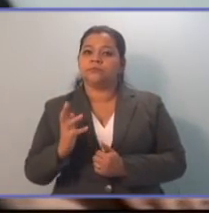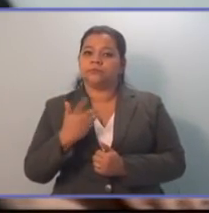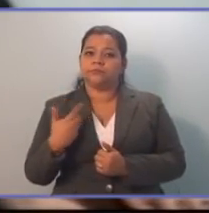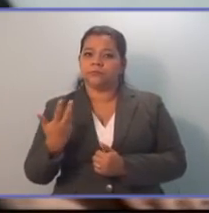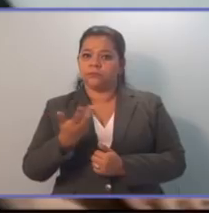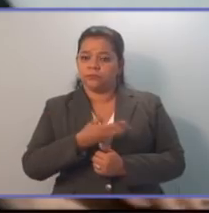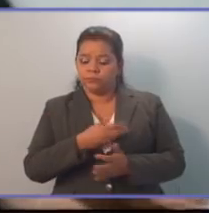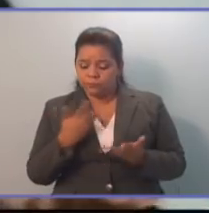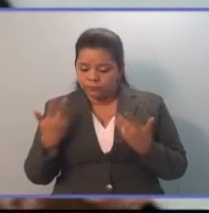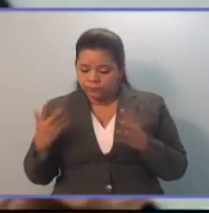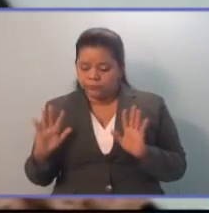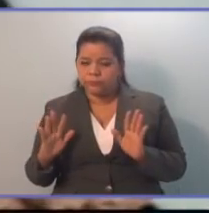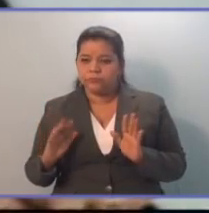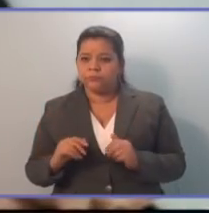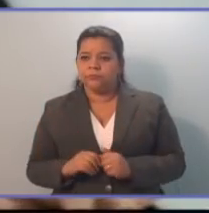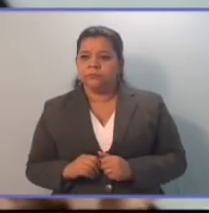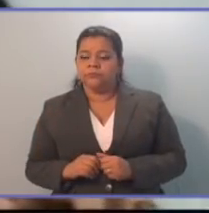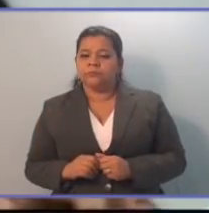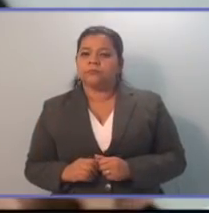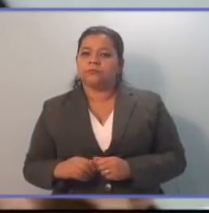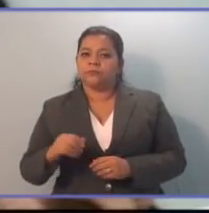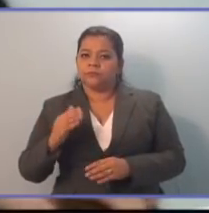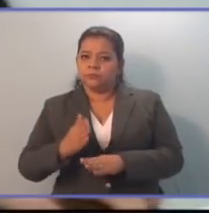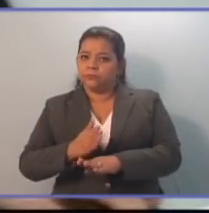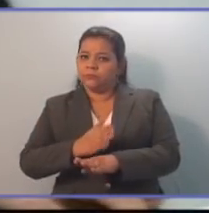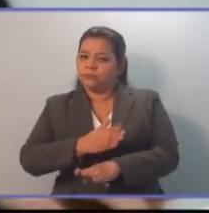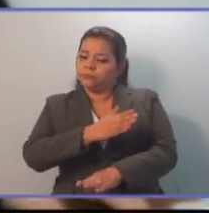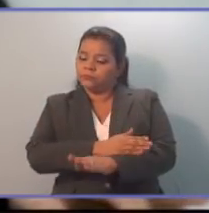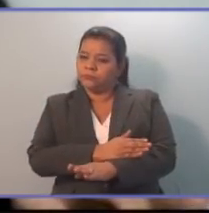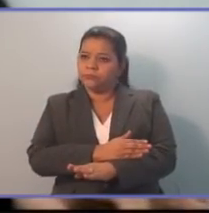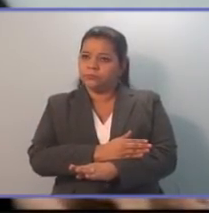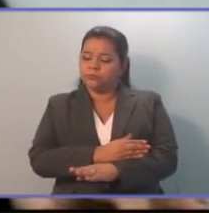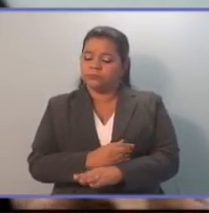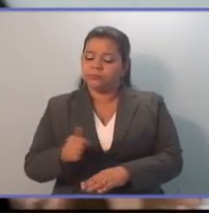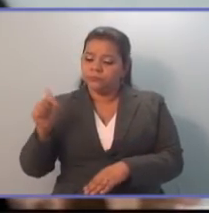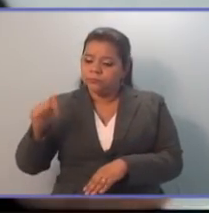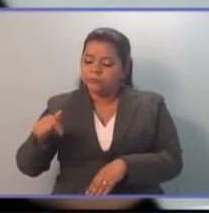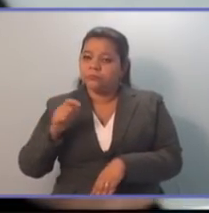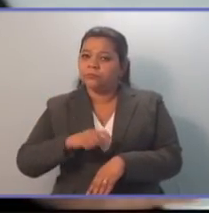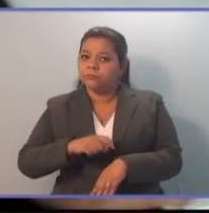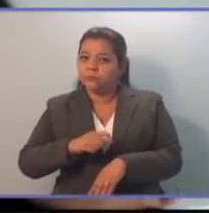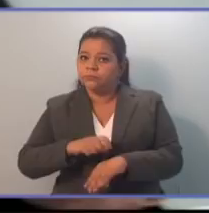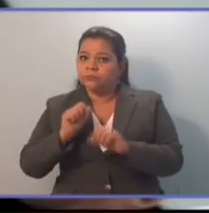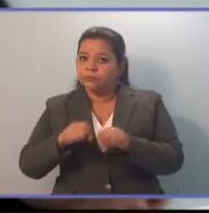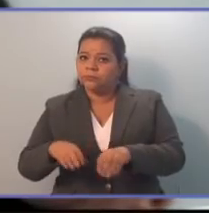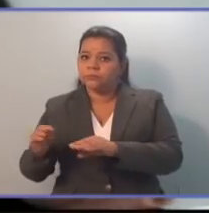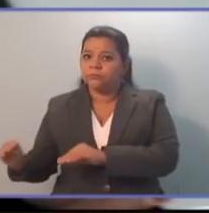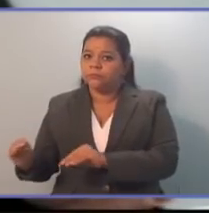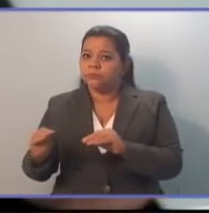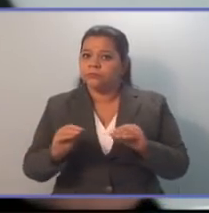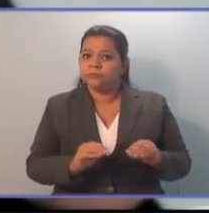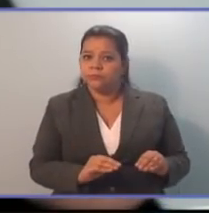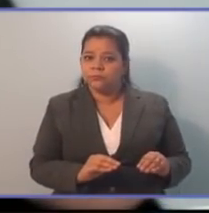llegando ya a la era de hacer efectivo